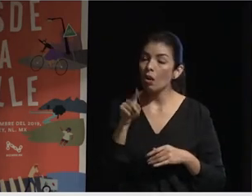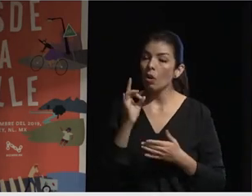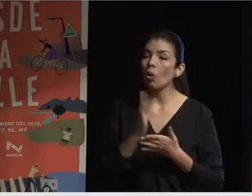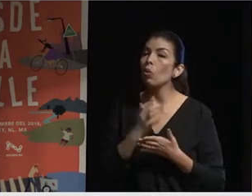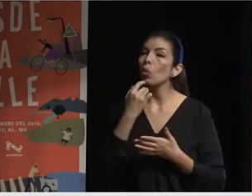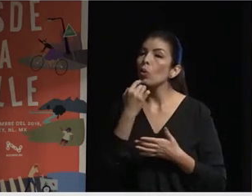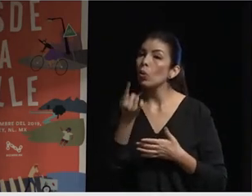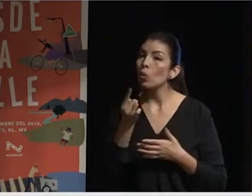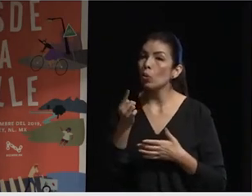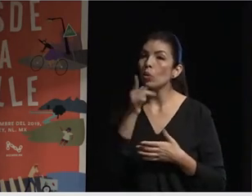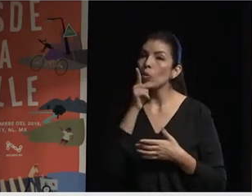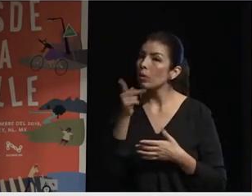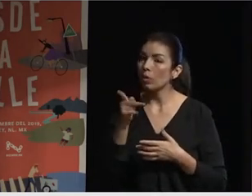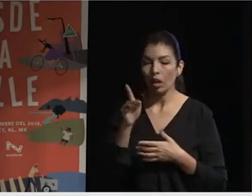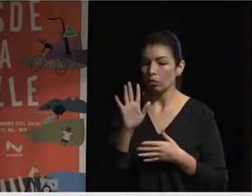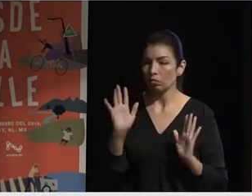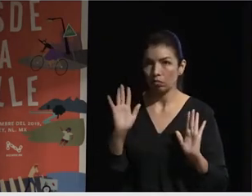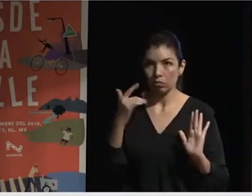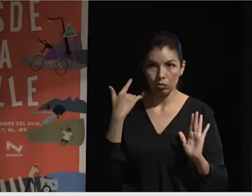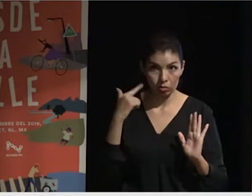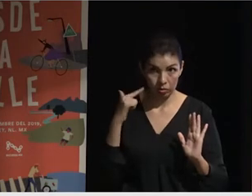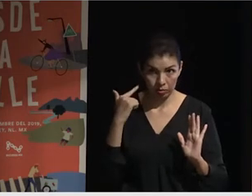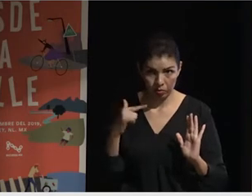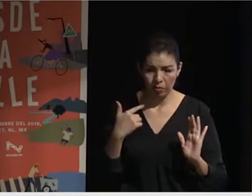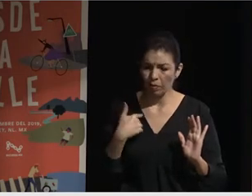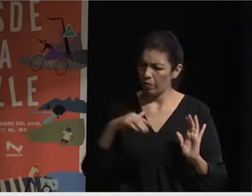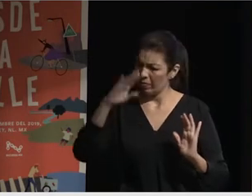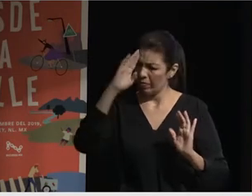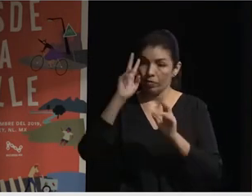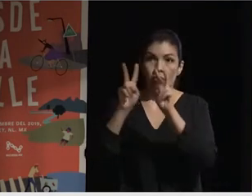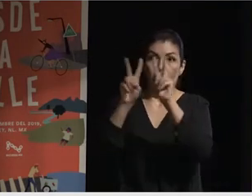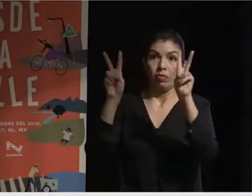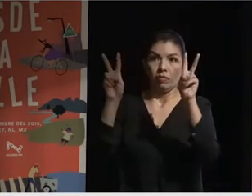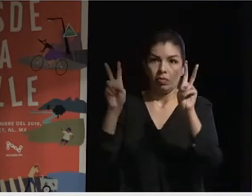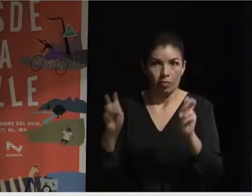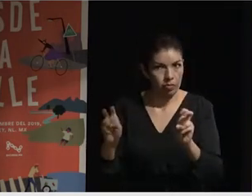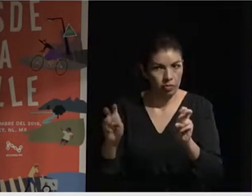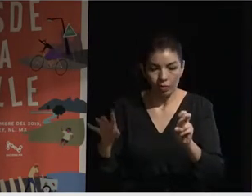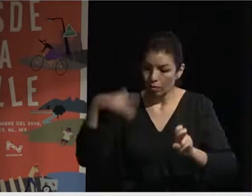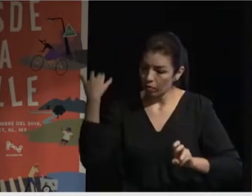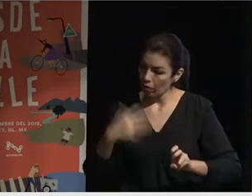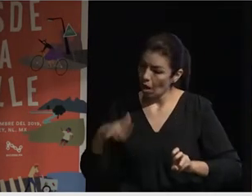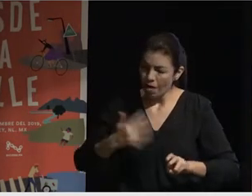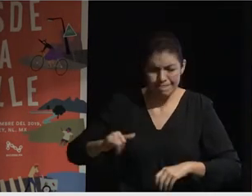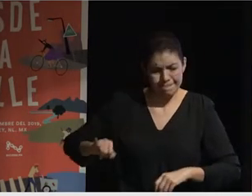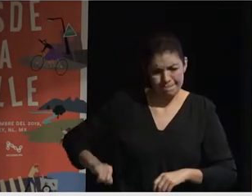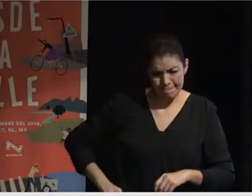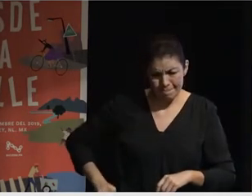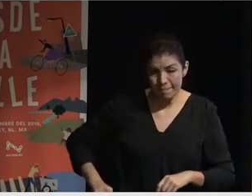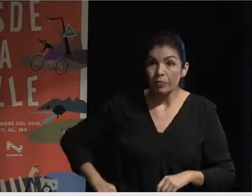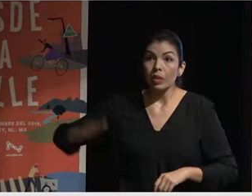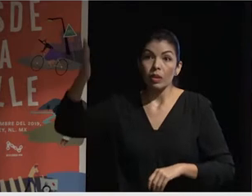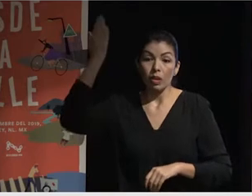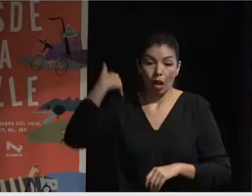tesis de maestría, que me animó a investigar muchísimo, porque a través de este concepto que